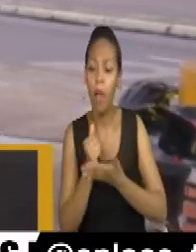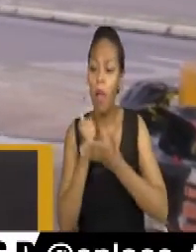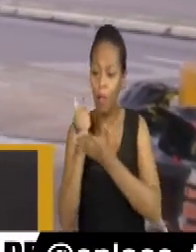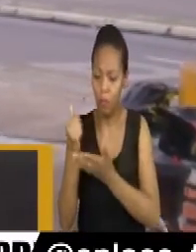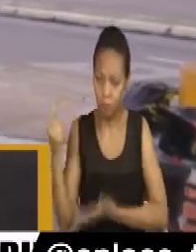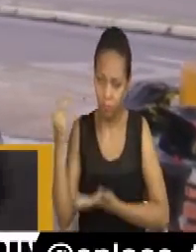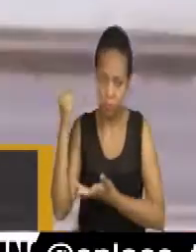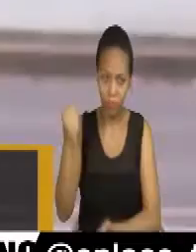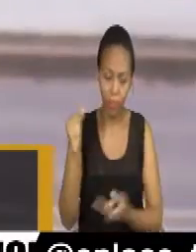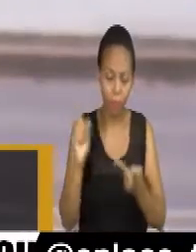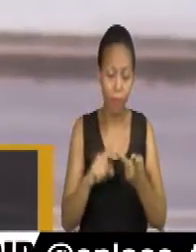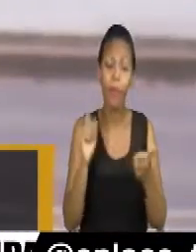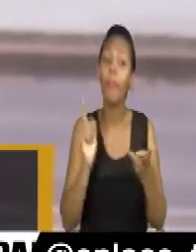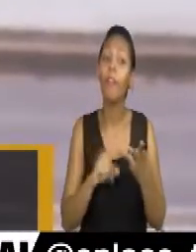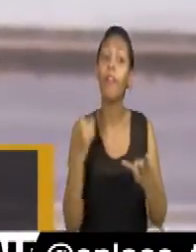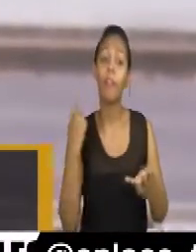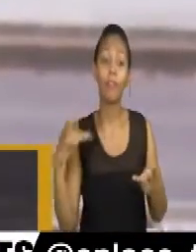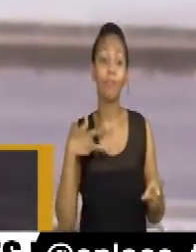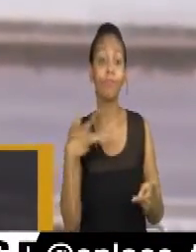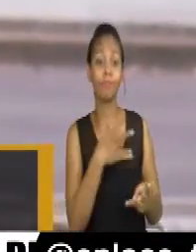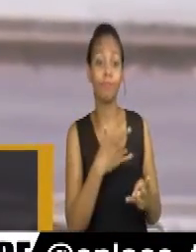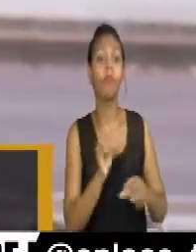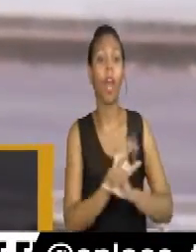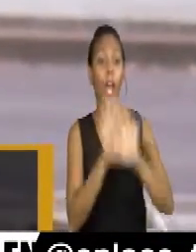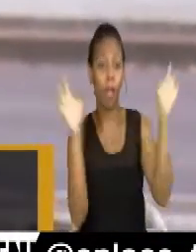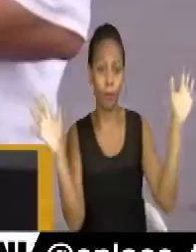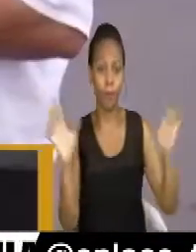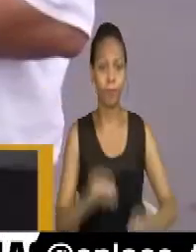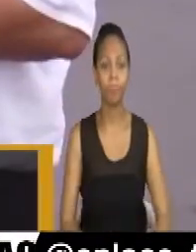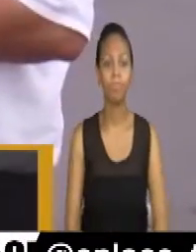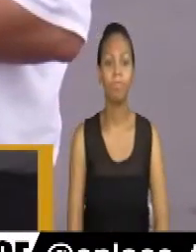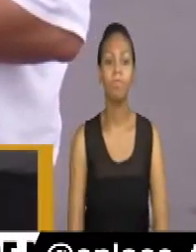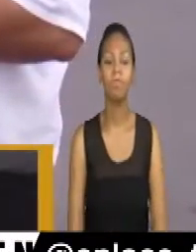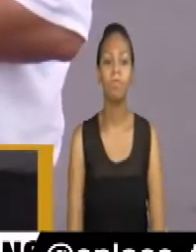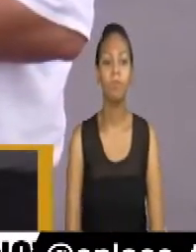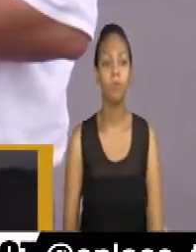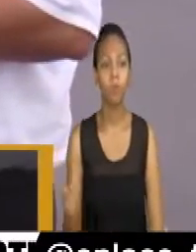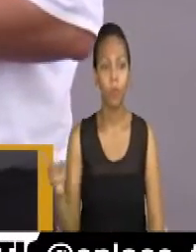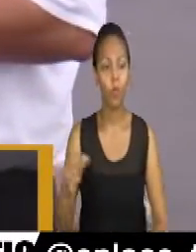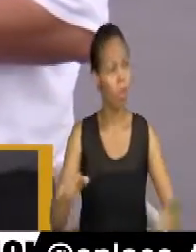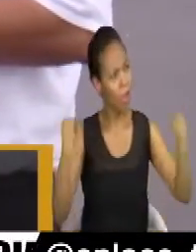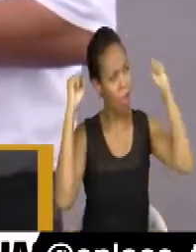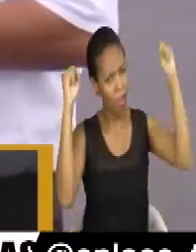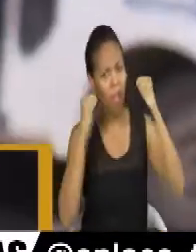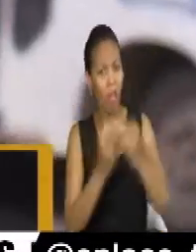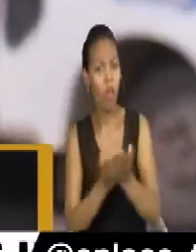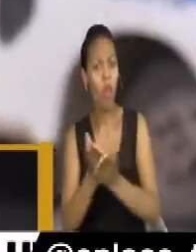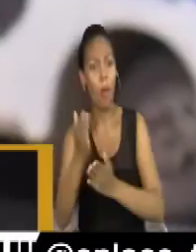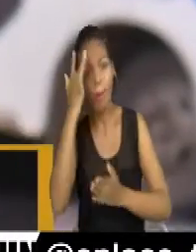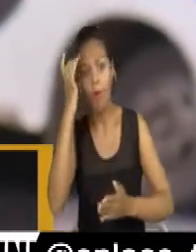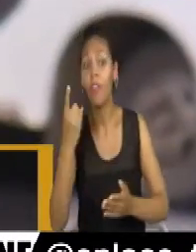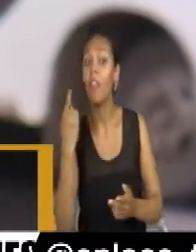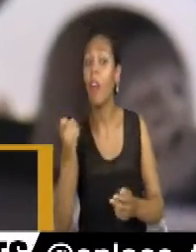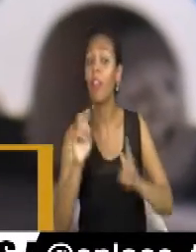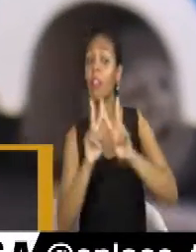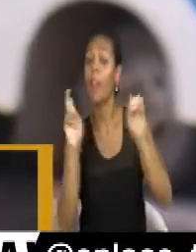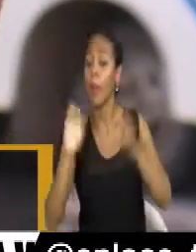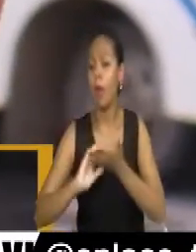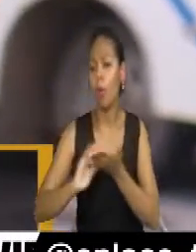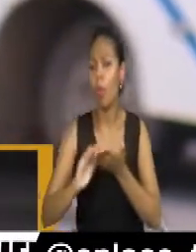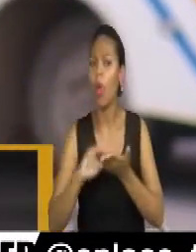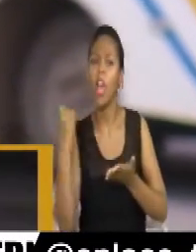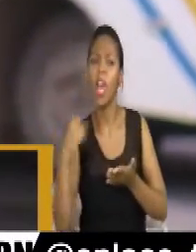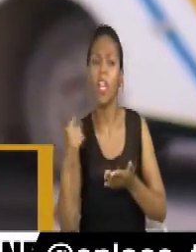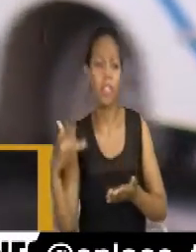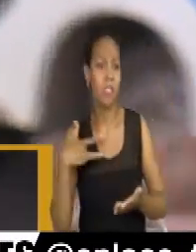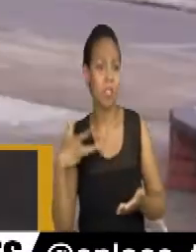lo de la salud. Explicó, sin embargo, la docente que el paro de FECODE sigue porque hay que definir temas como salud y recursos para la educación